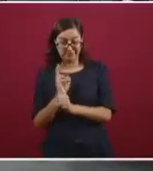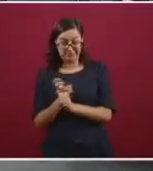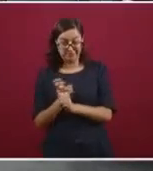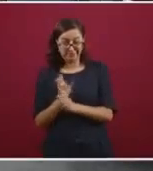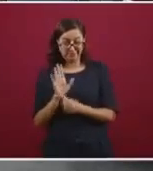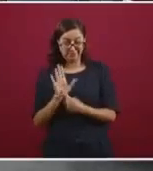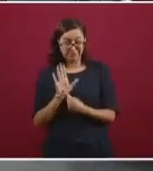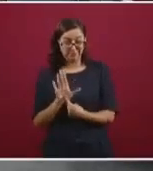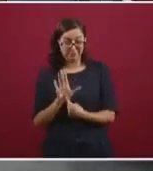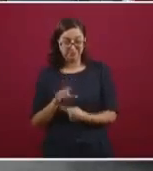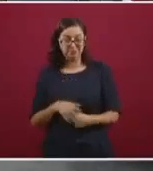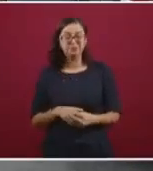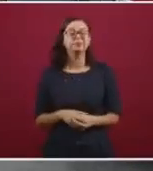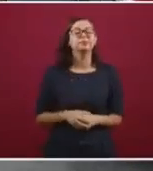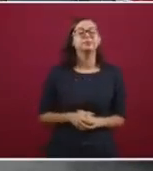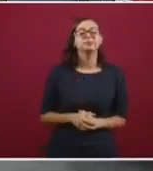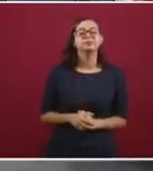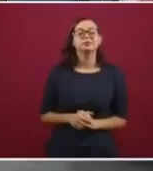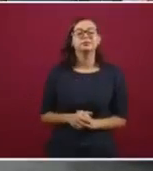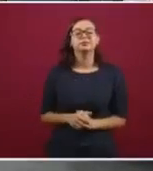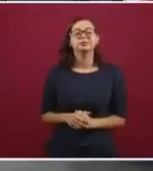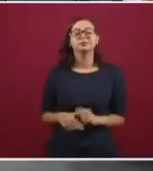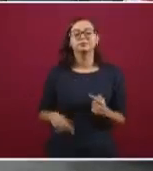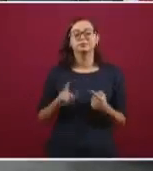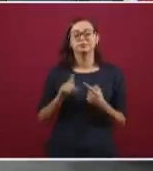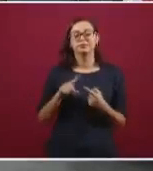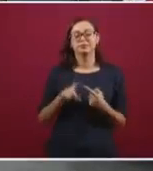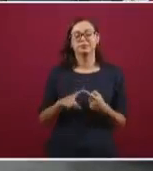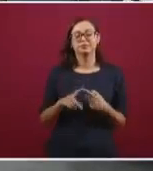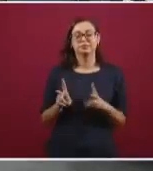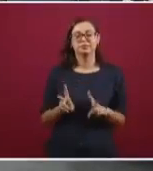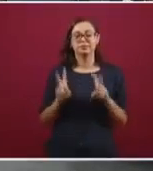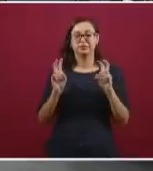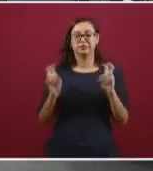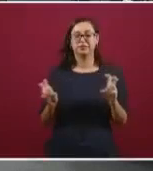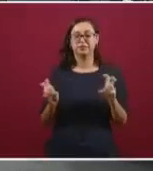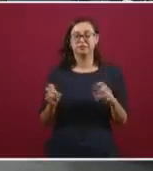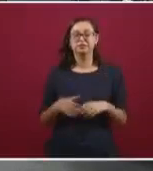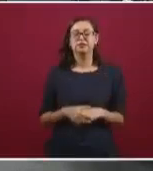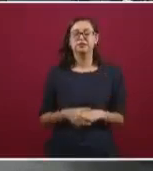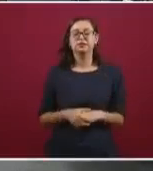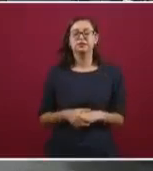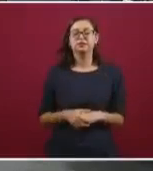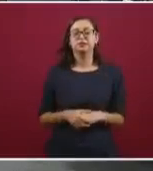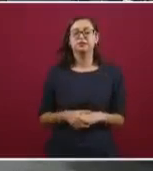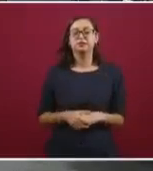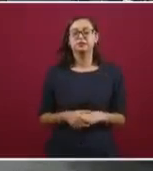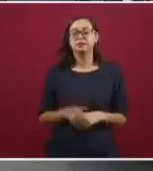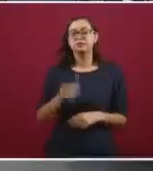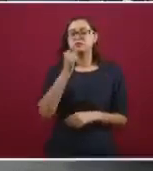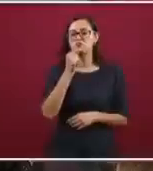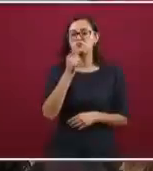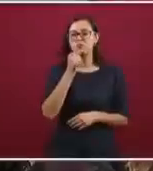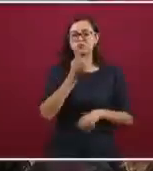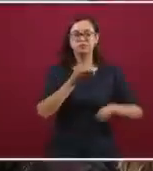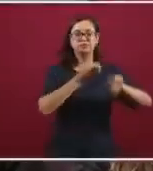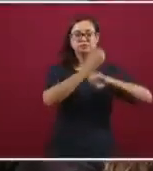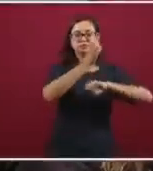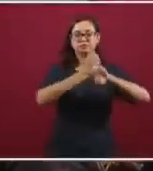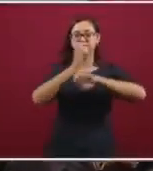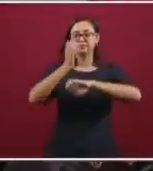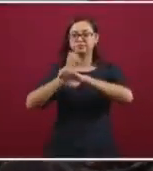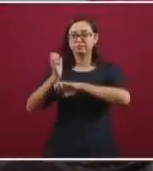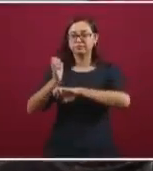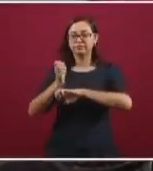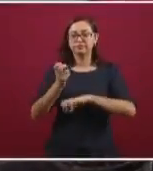venir y contestar la segunda. Acerca de lo primero, hablábamos de la policía estatal.